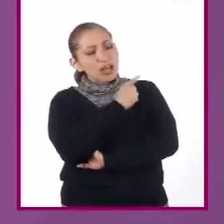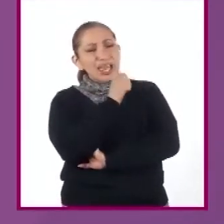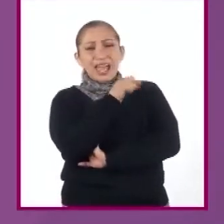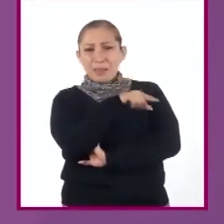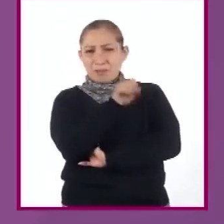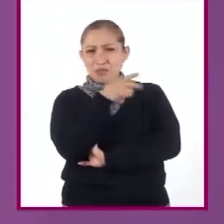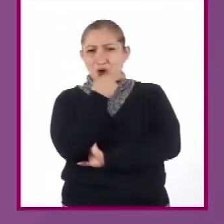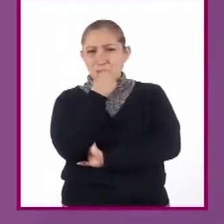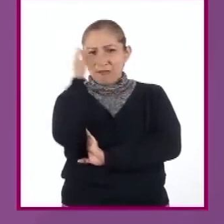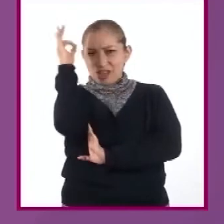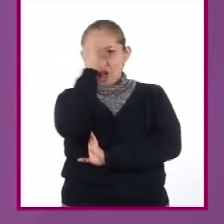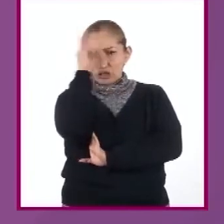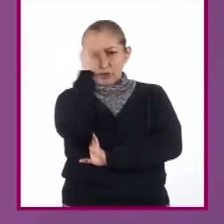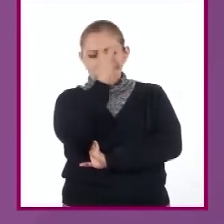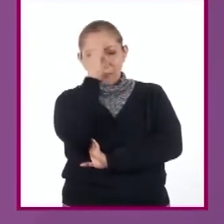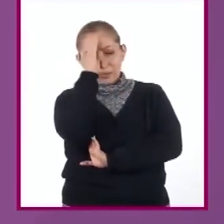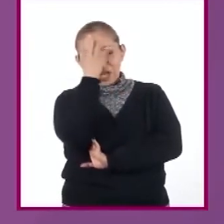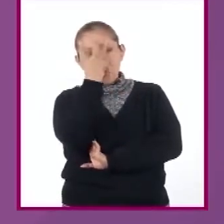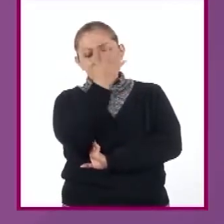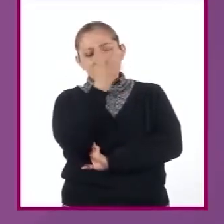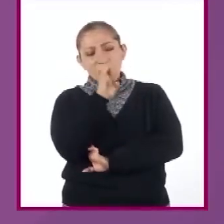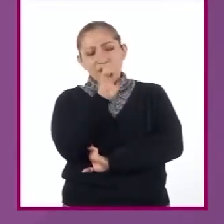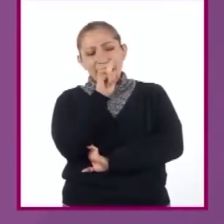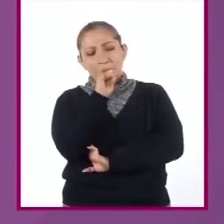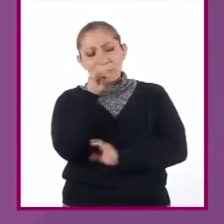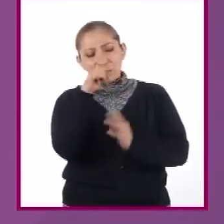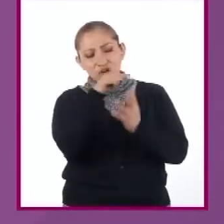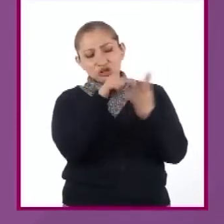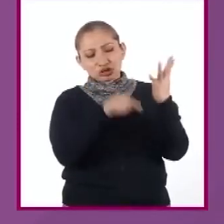Empédocles pensó en los 4 elementos: